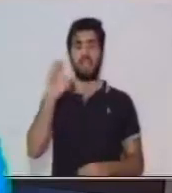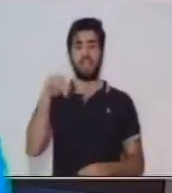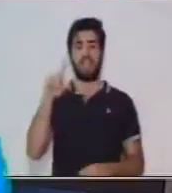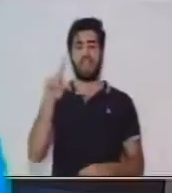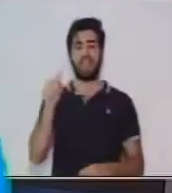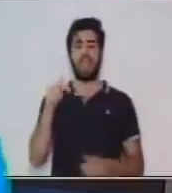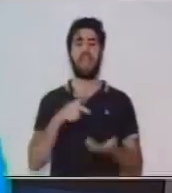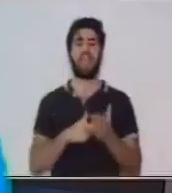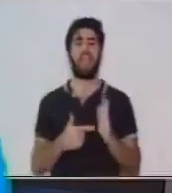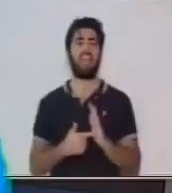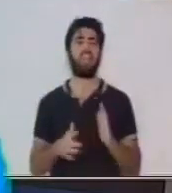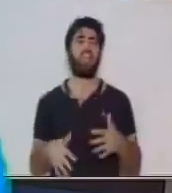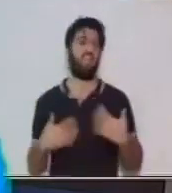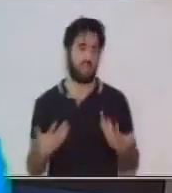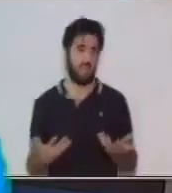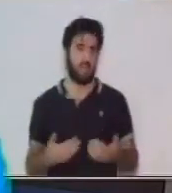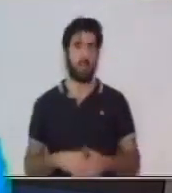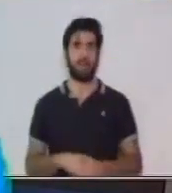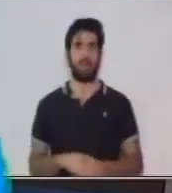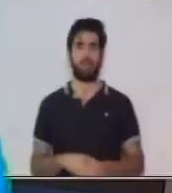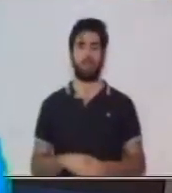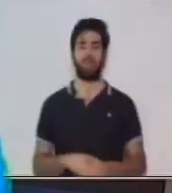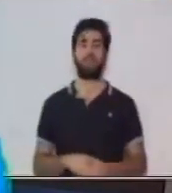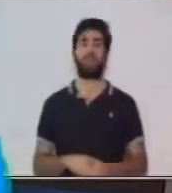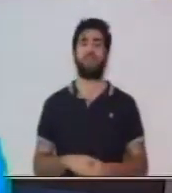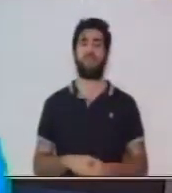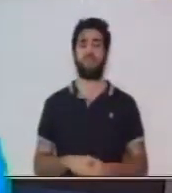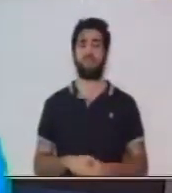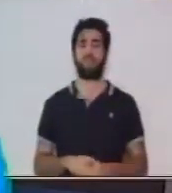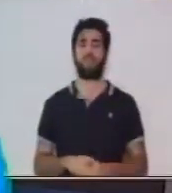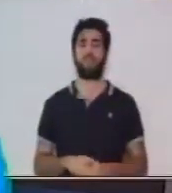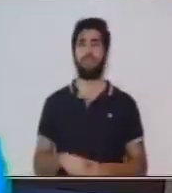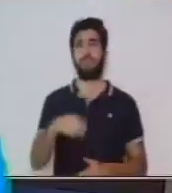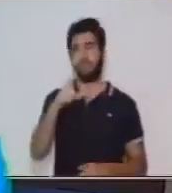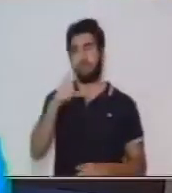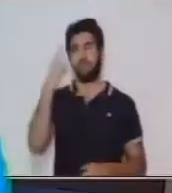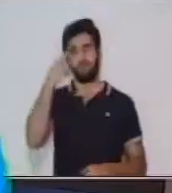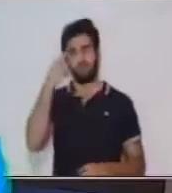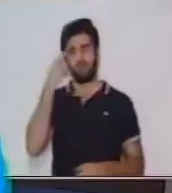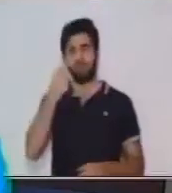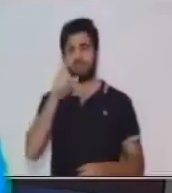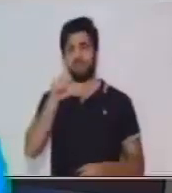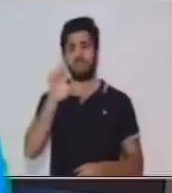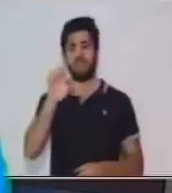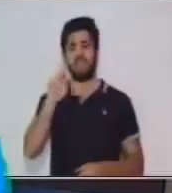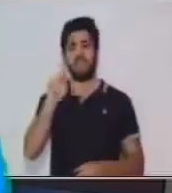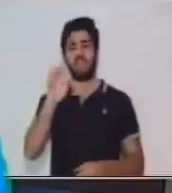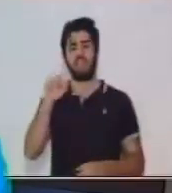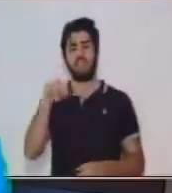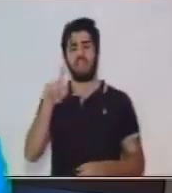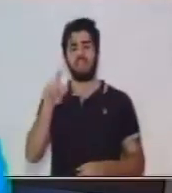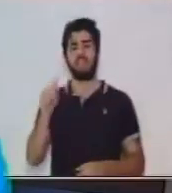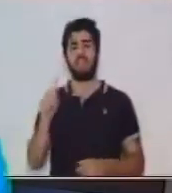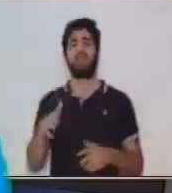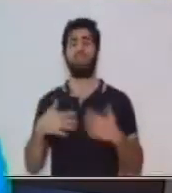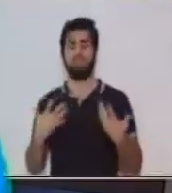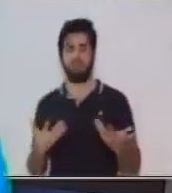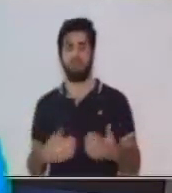refiriendo? Una leyenda. Algo que se te venga a la mente de la leyenda.